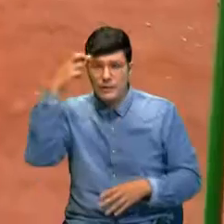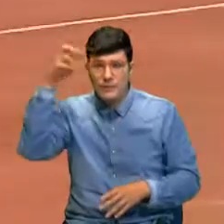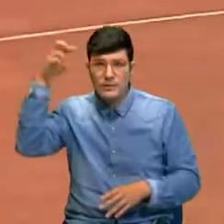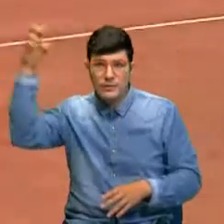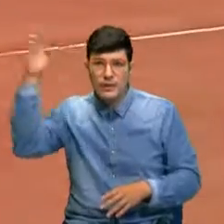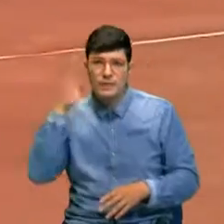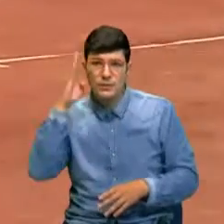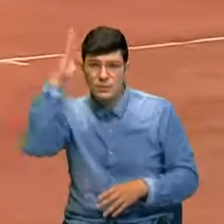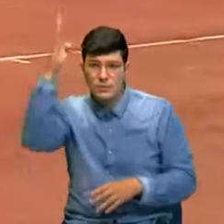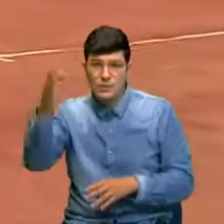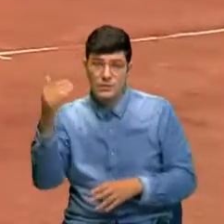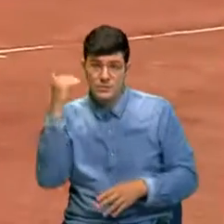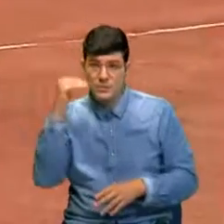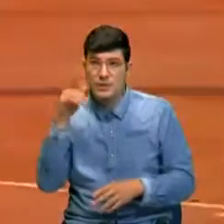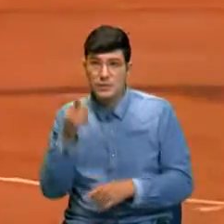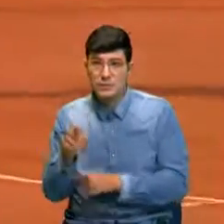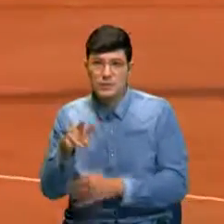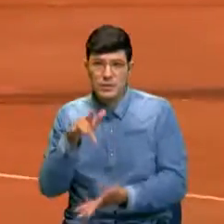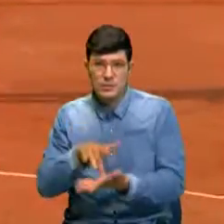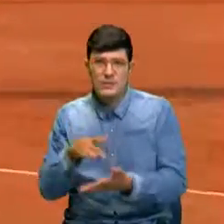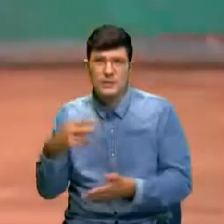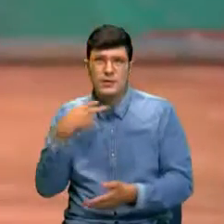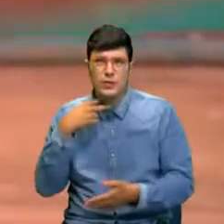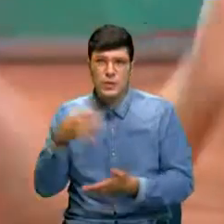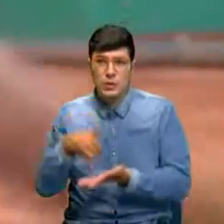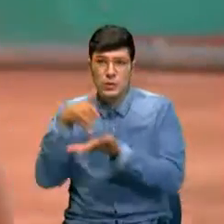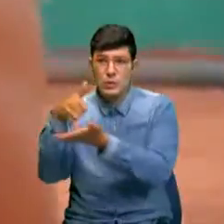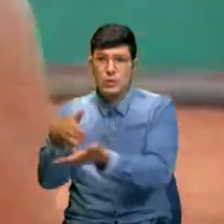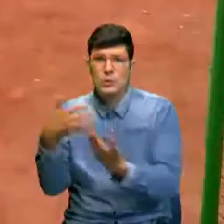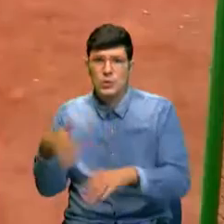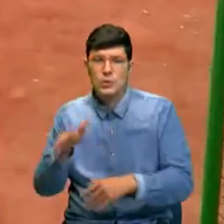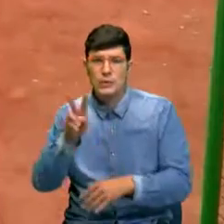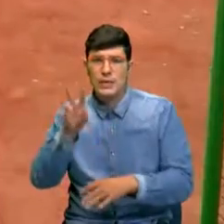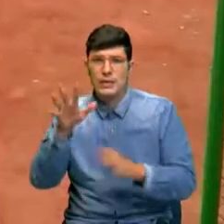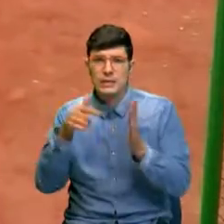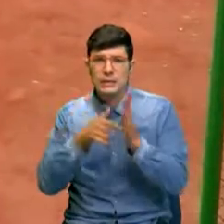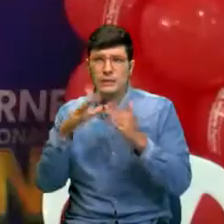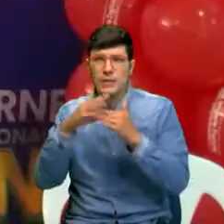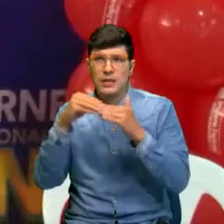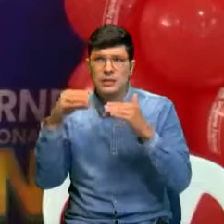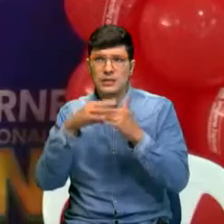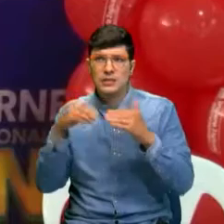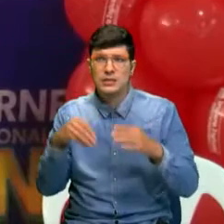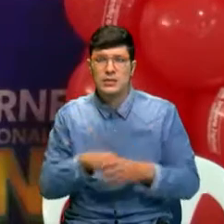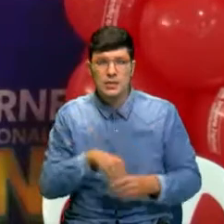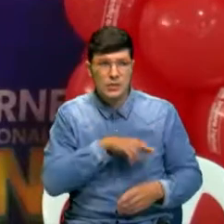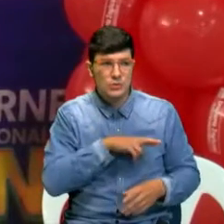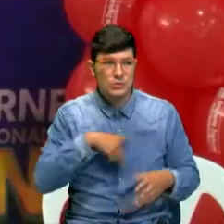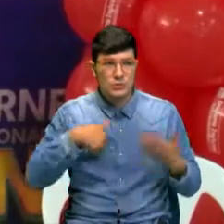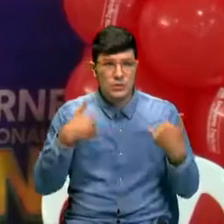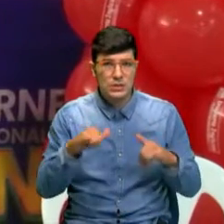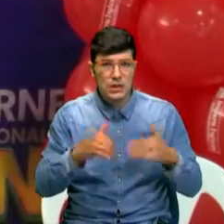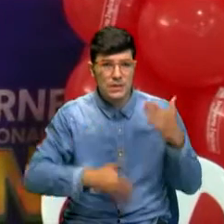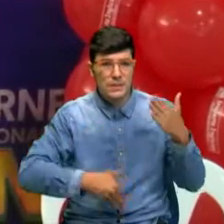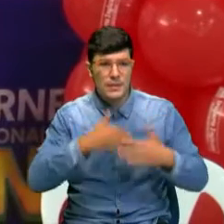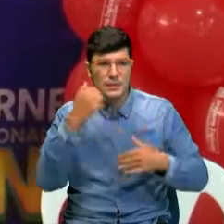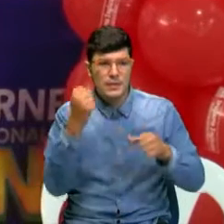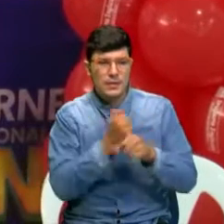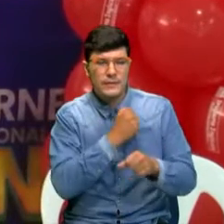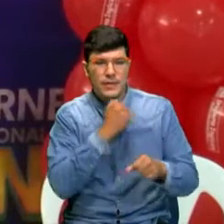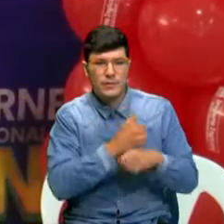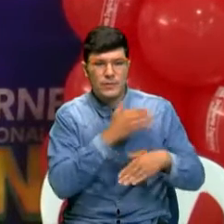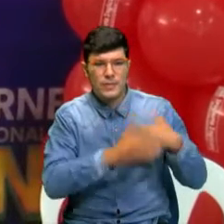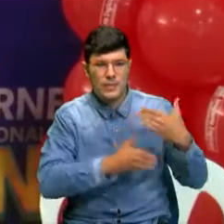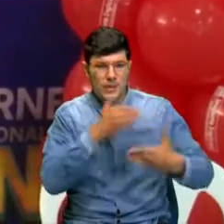femenino, que se cumplirá en noviembre con una bolsa en premios de $25,000. Estamos ya trabajando en eso, ya dimos la confirmación